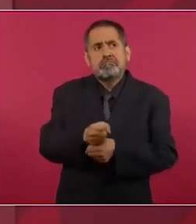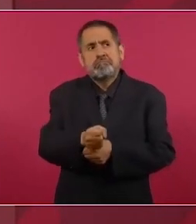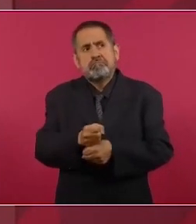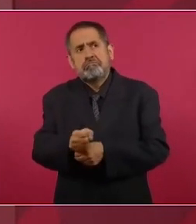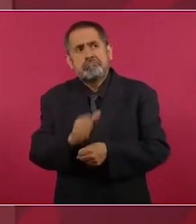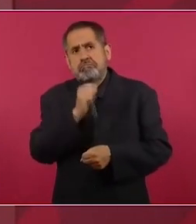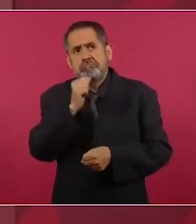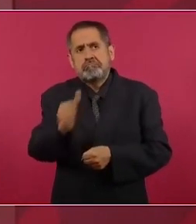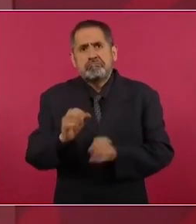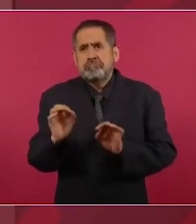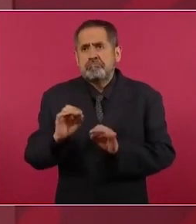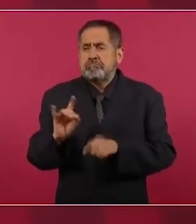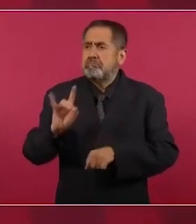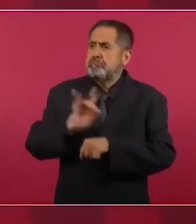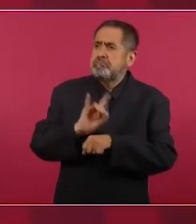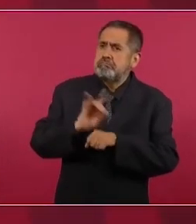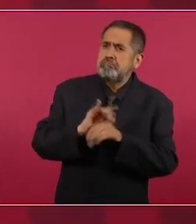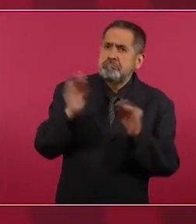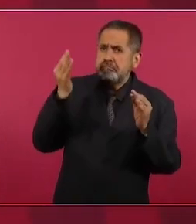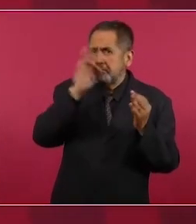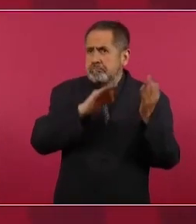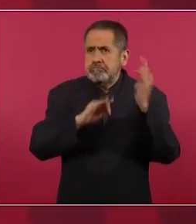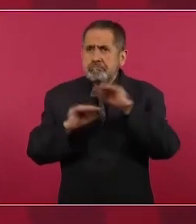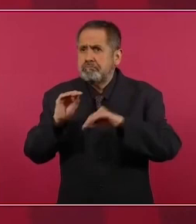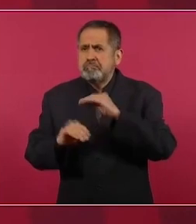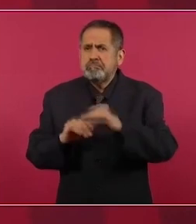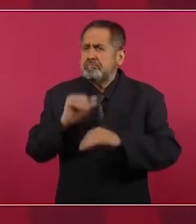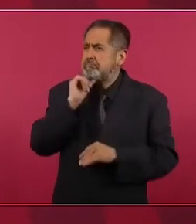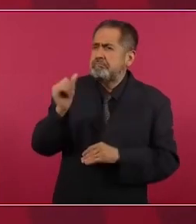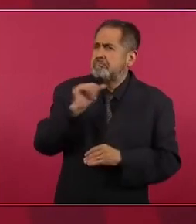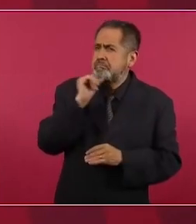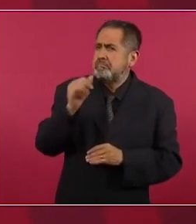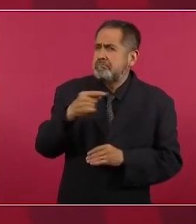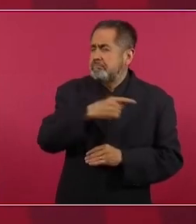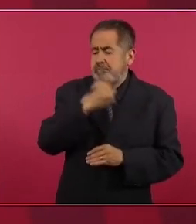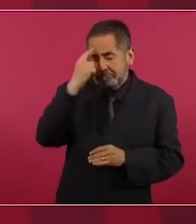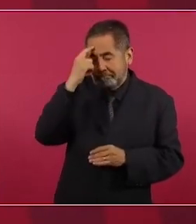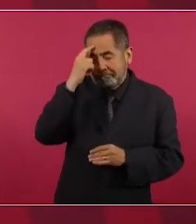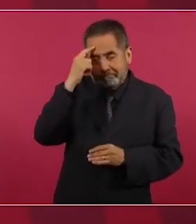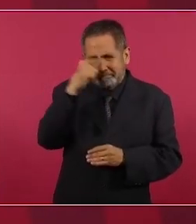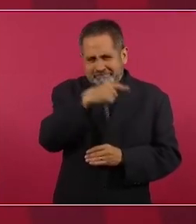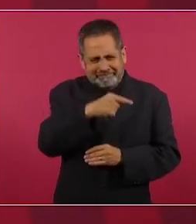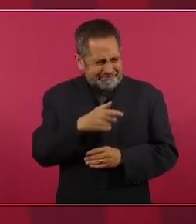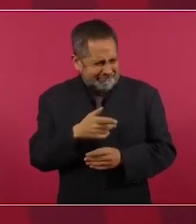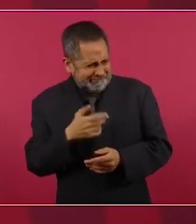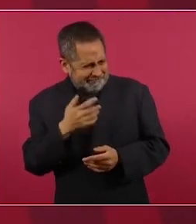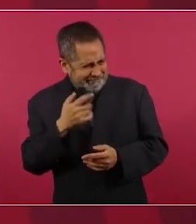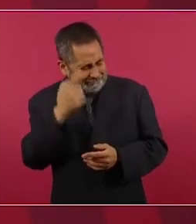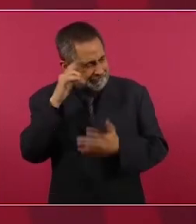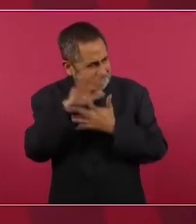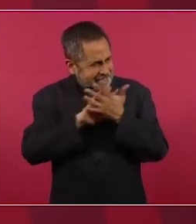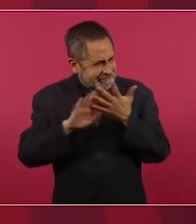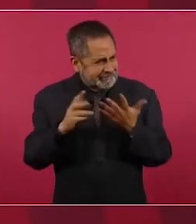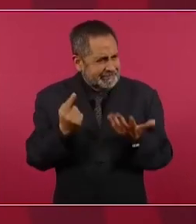Y no hacían montajes.